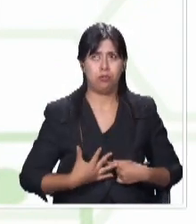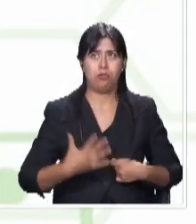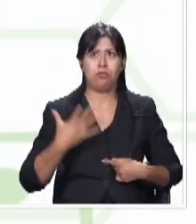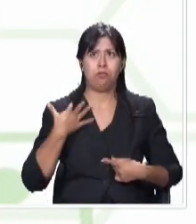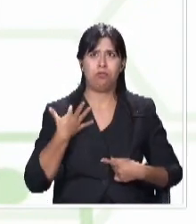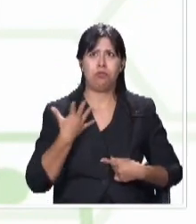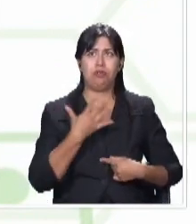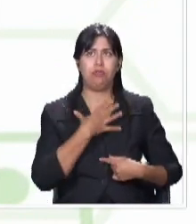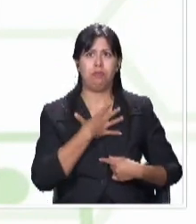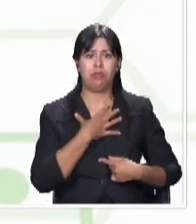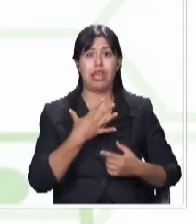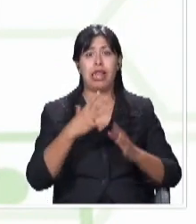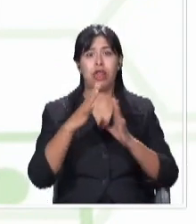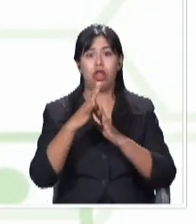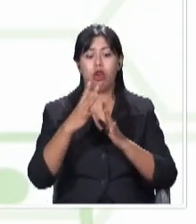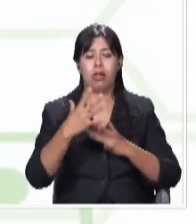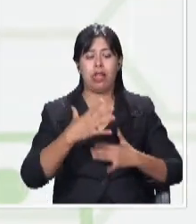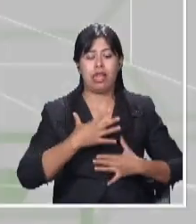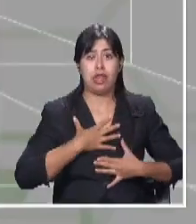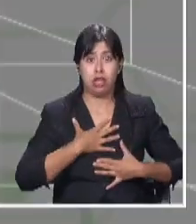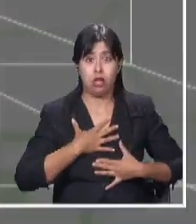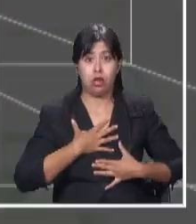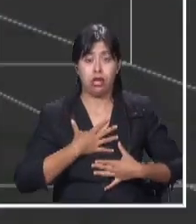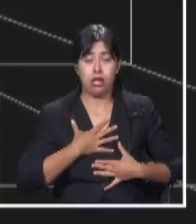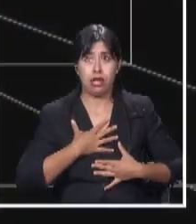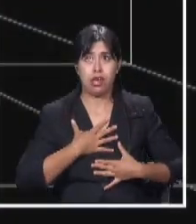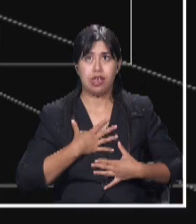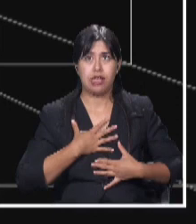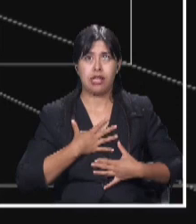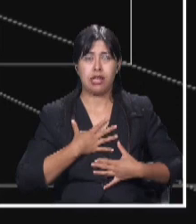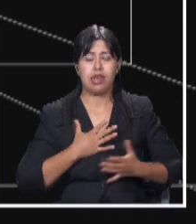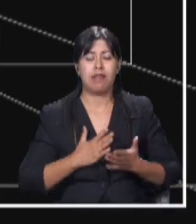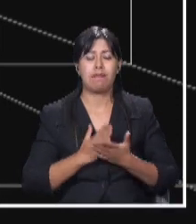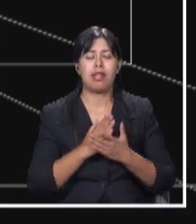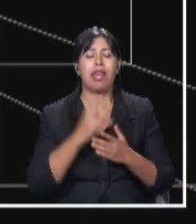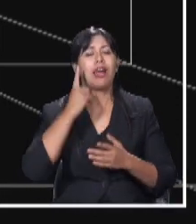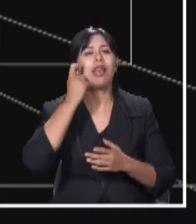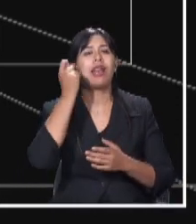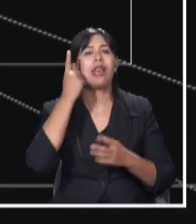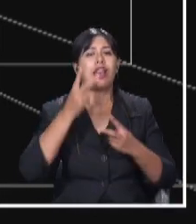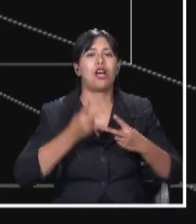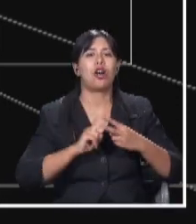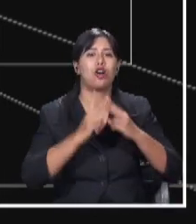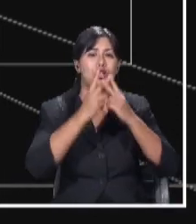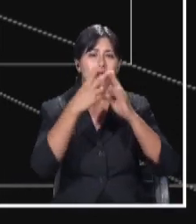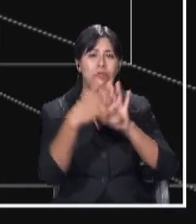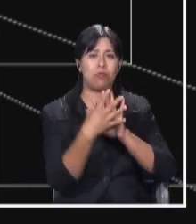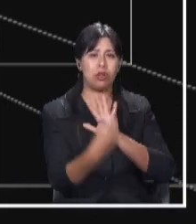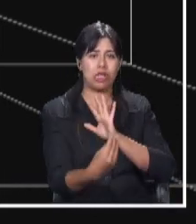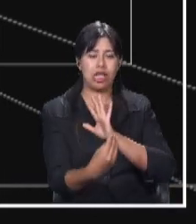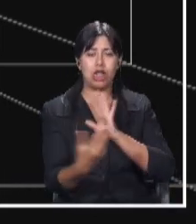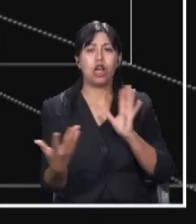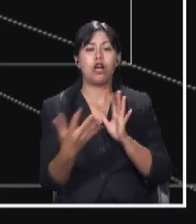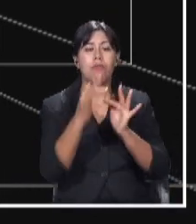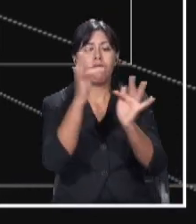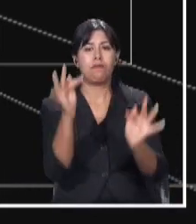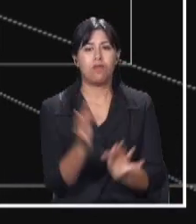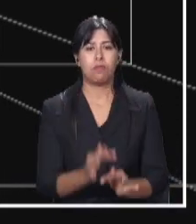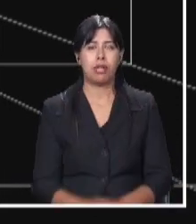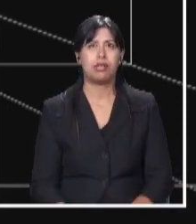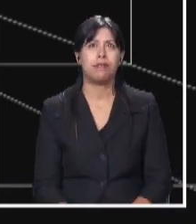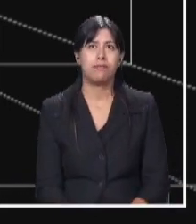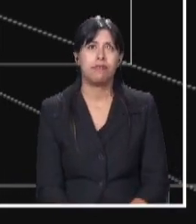¿ya? Y en base a esa tocación, él empieza a construir cuál es su modelo y empieza a saber qué forma tiene,